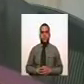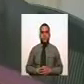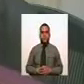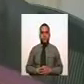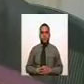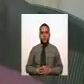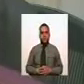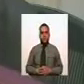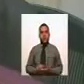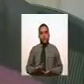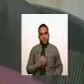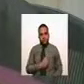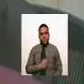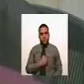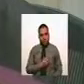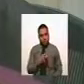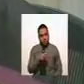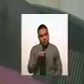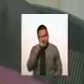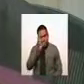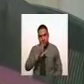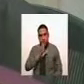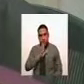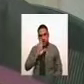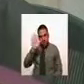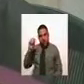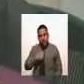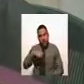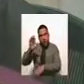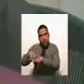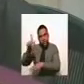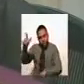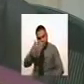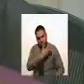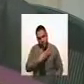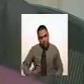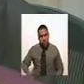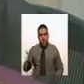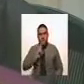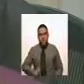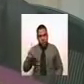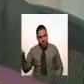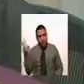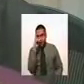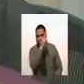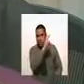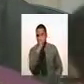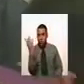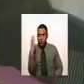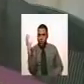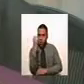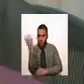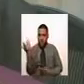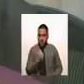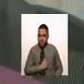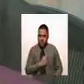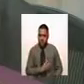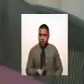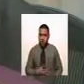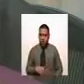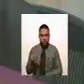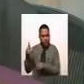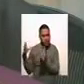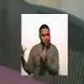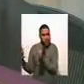el respeto debido del señor Maduro hacia Colombia y sus dignatarios, que cese